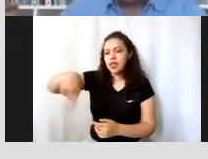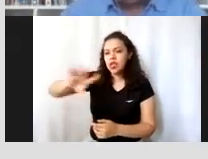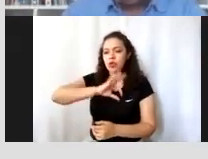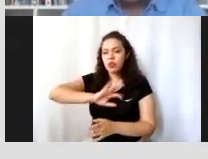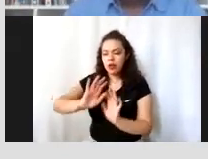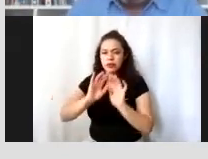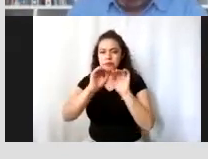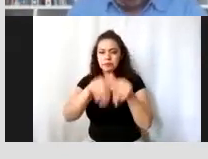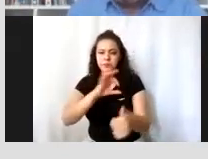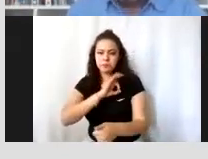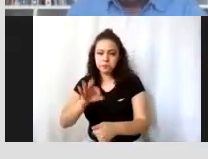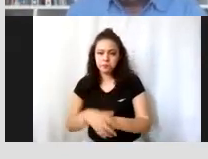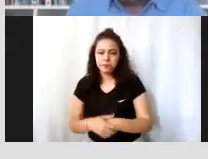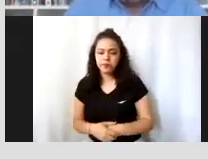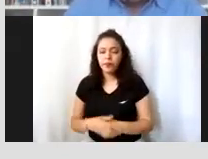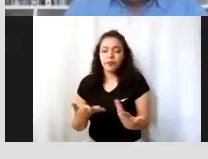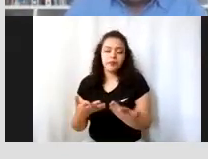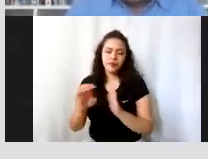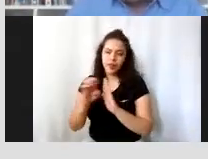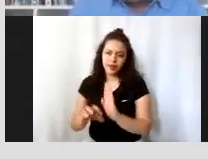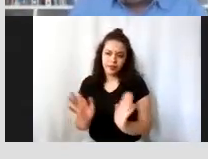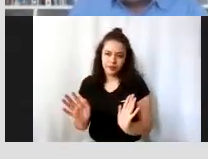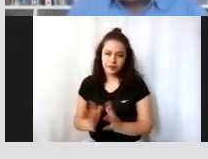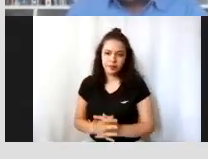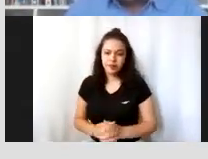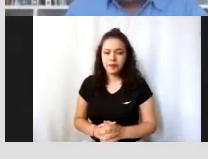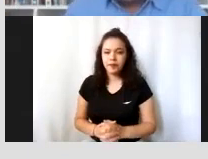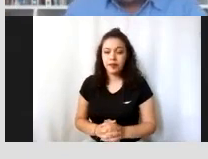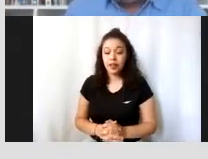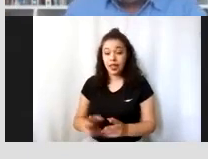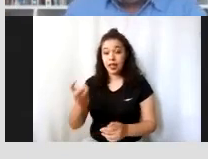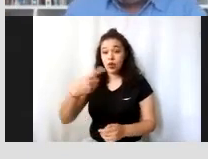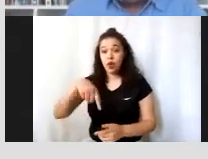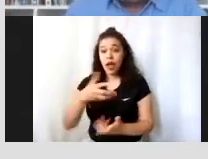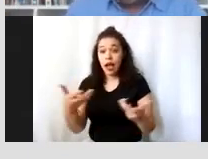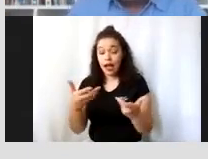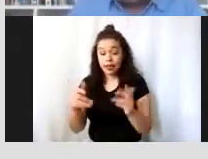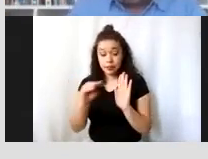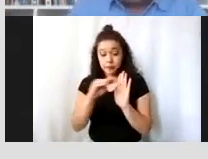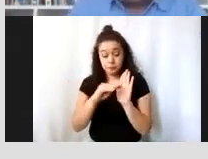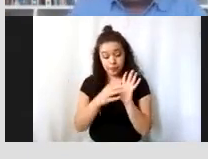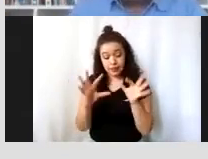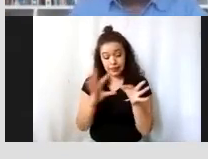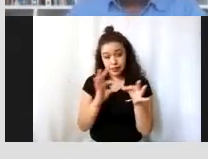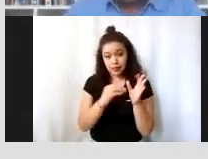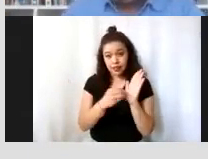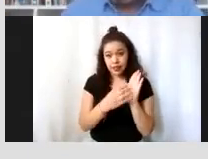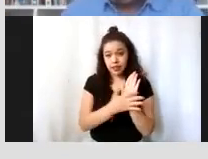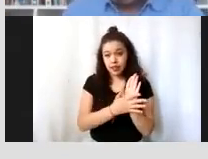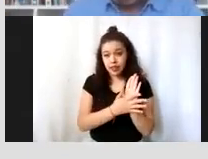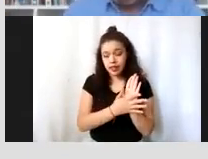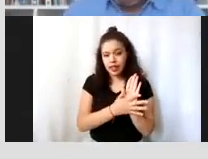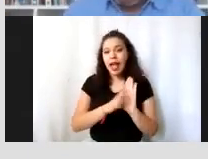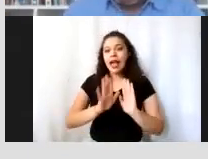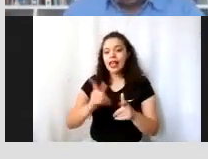puedan acceder, por ejemplo. Quizás si hacen eso, ya puedan justificar la existencia de los